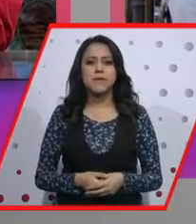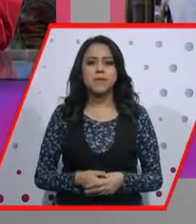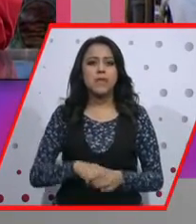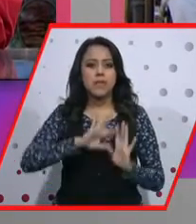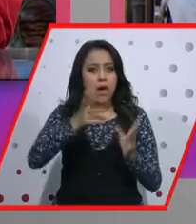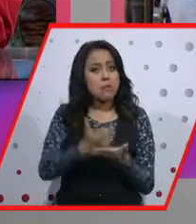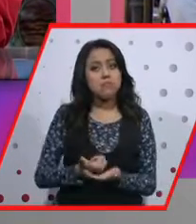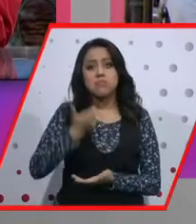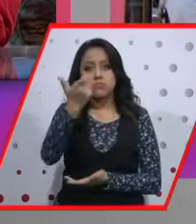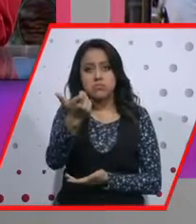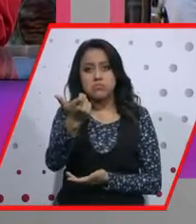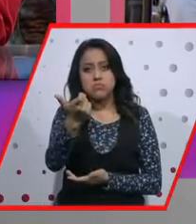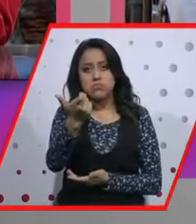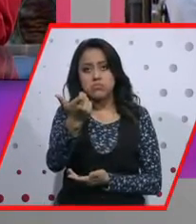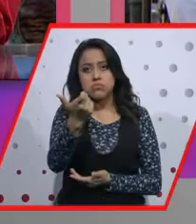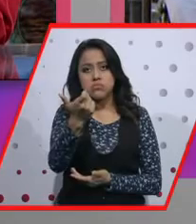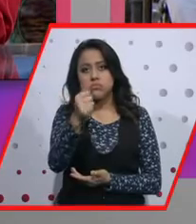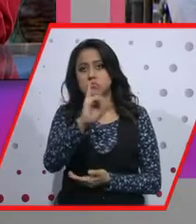esa deuda?